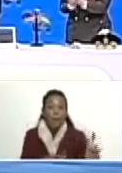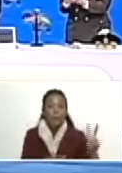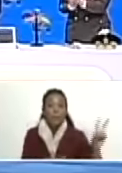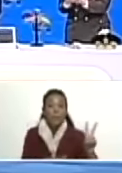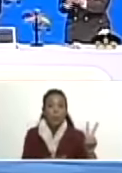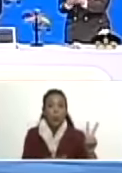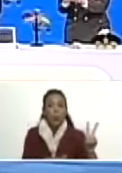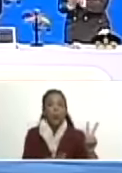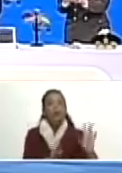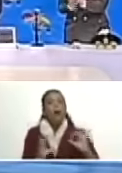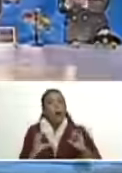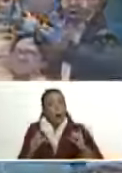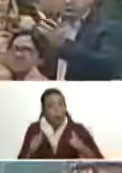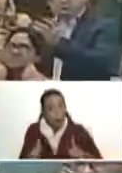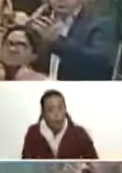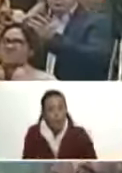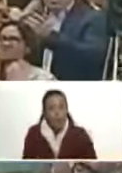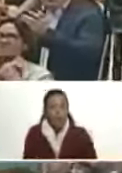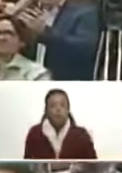entra entonces